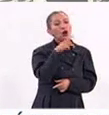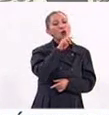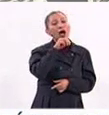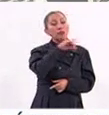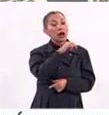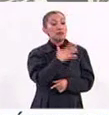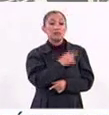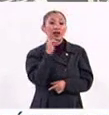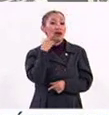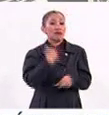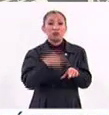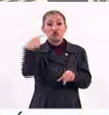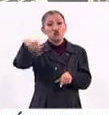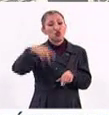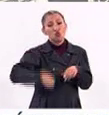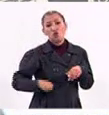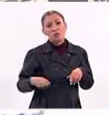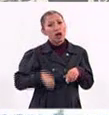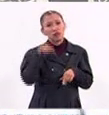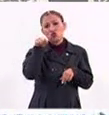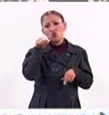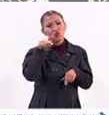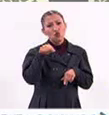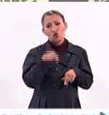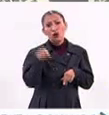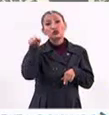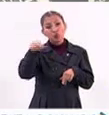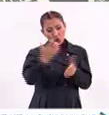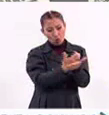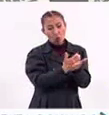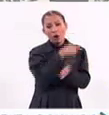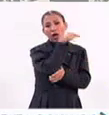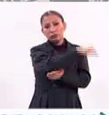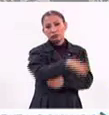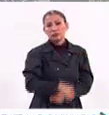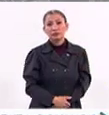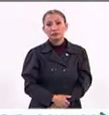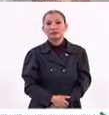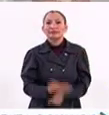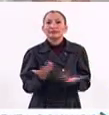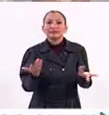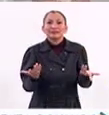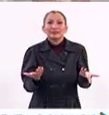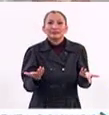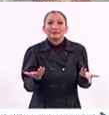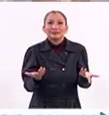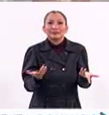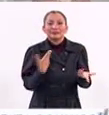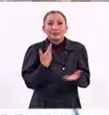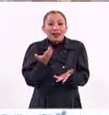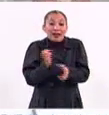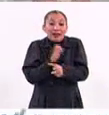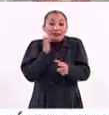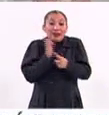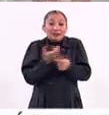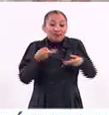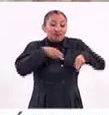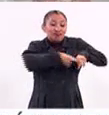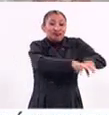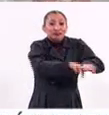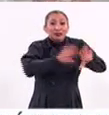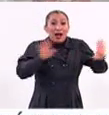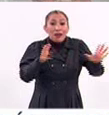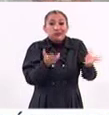dice, mi hija está enferma por tu culpa, me la vas a curar. Y entonces, finalmente, se